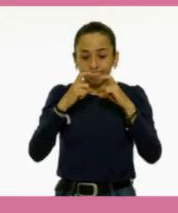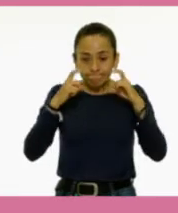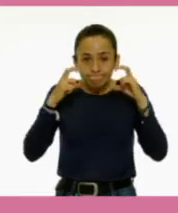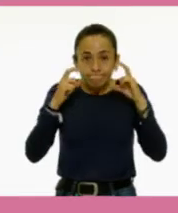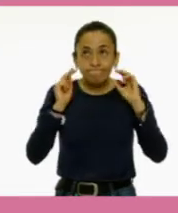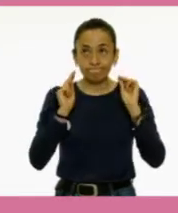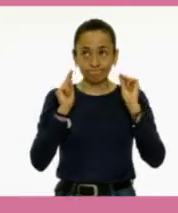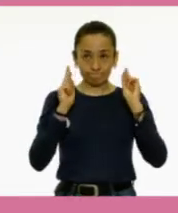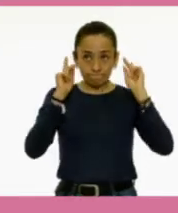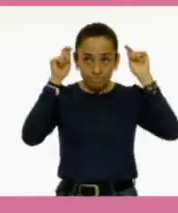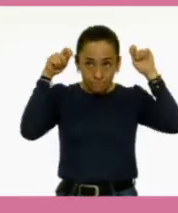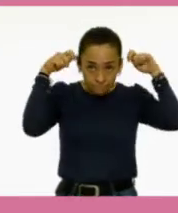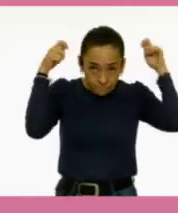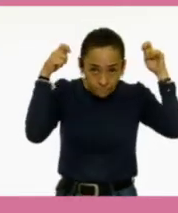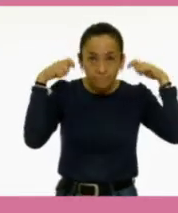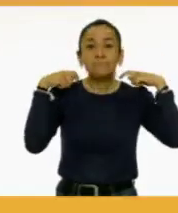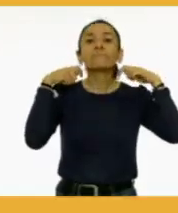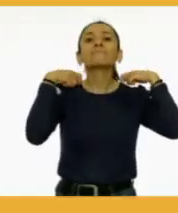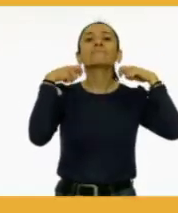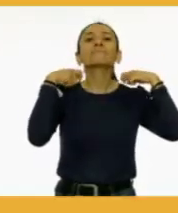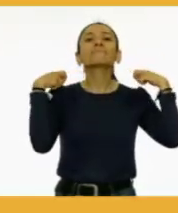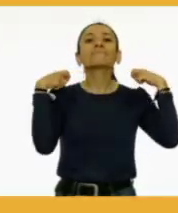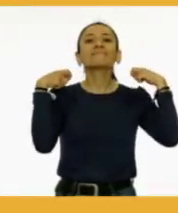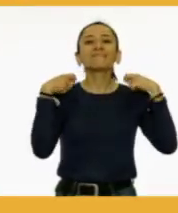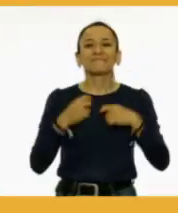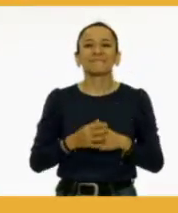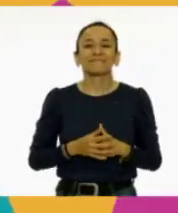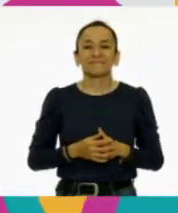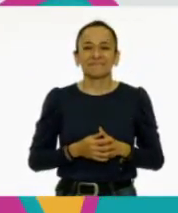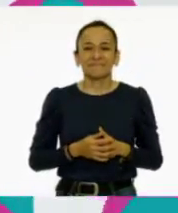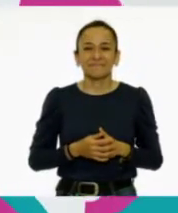tu cabeza y alrededor de tu cuello.